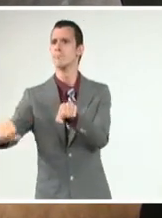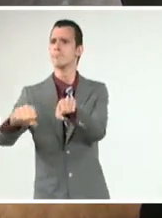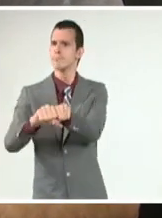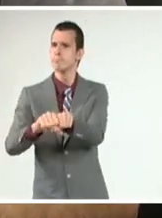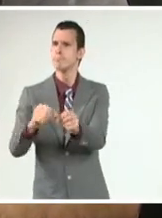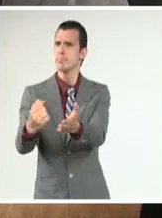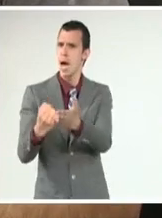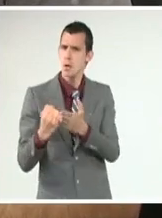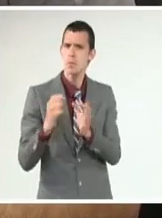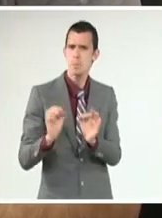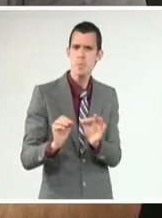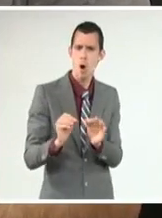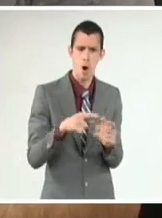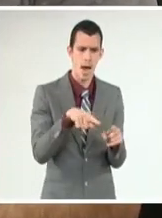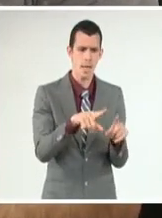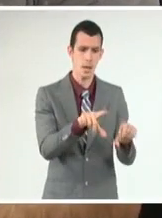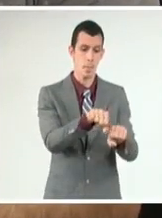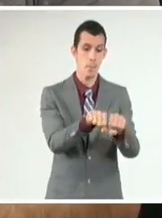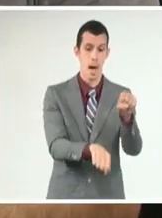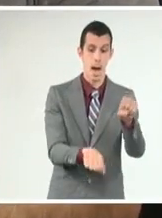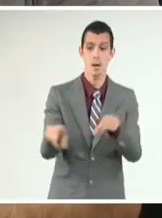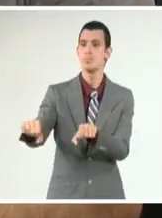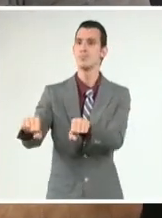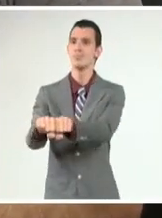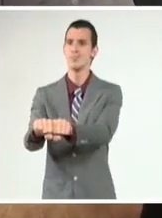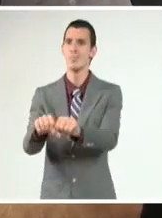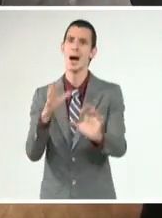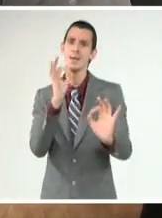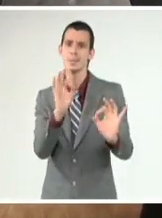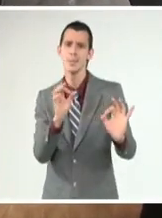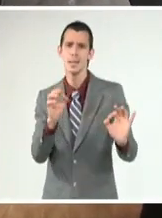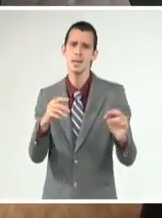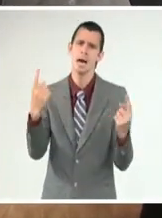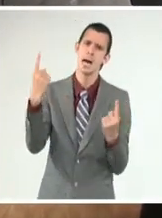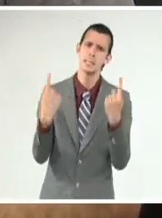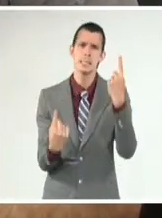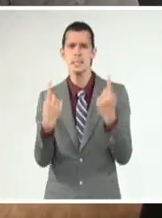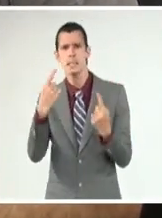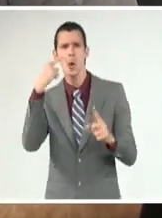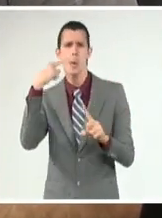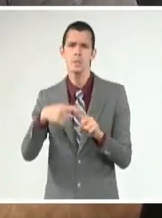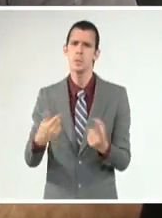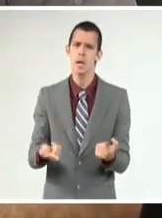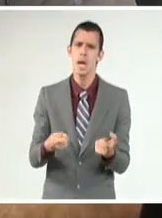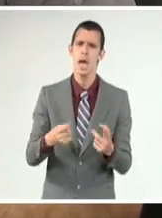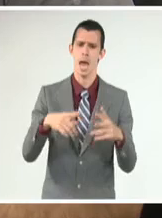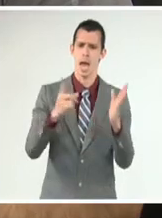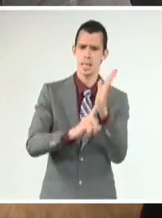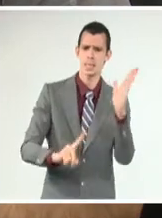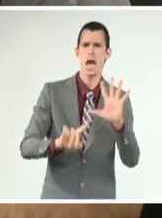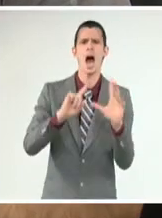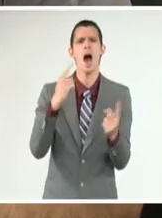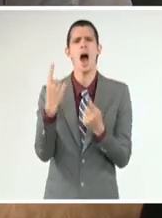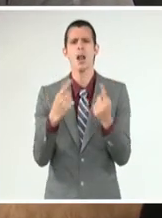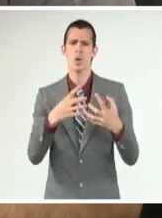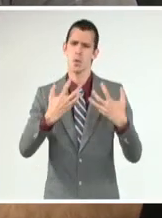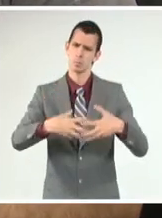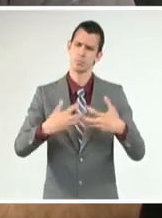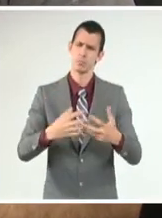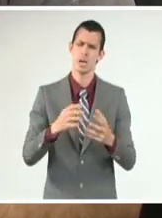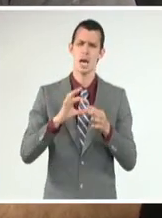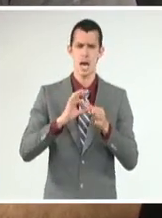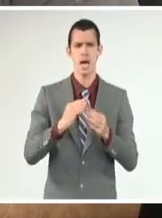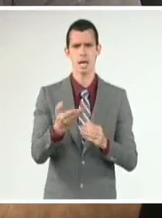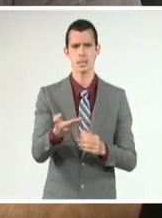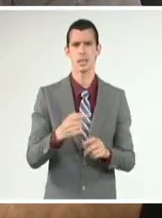encuentran limitadas, para ir de alguna manera incrementando la potencia disponible en el sistema e ir minimizando las afectaciones al servicio. Pero